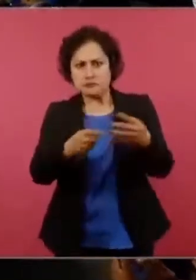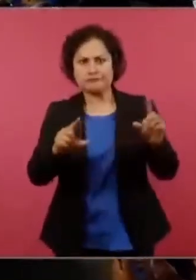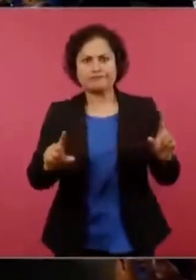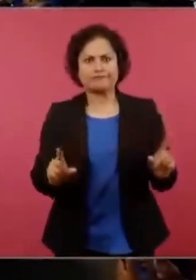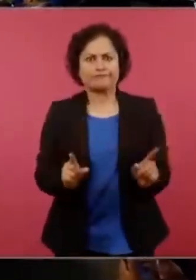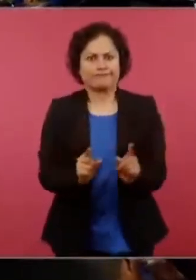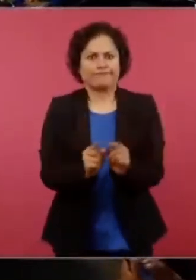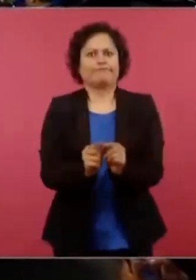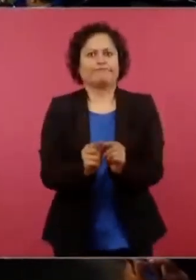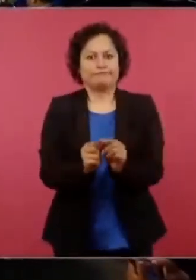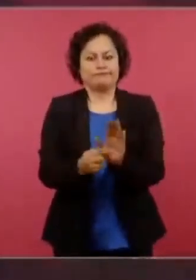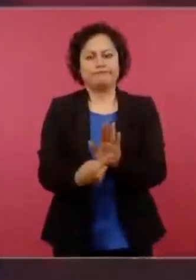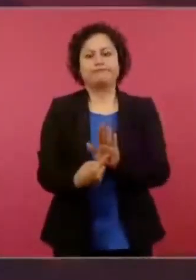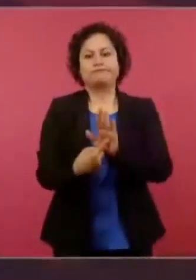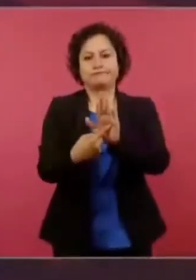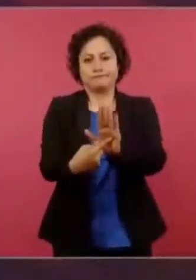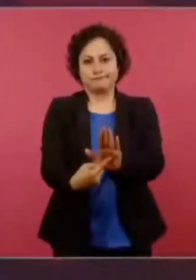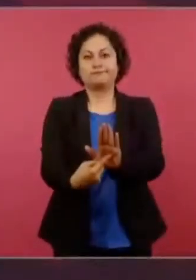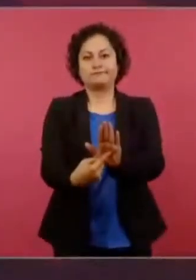de